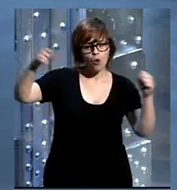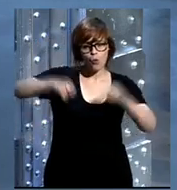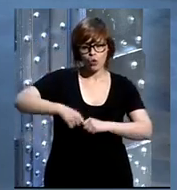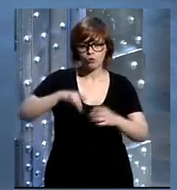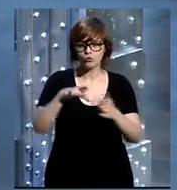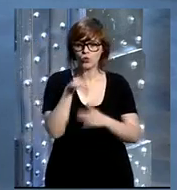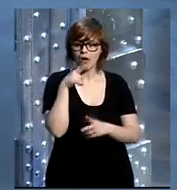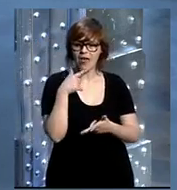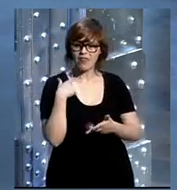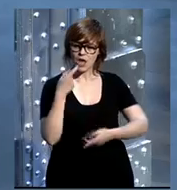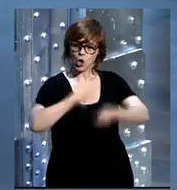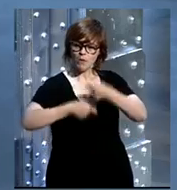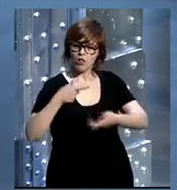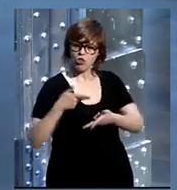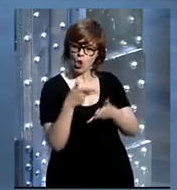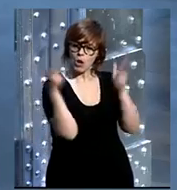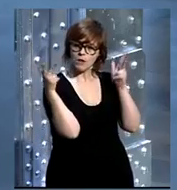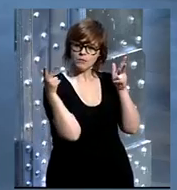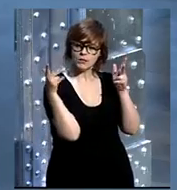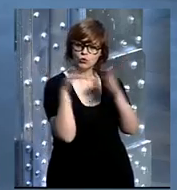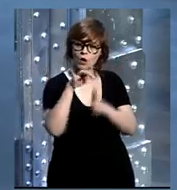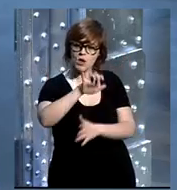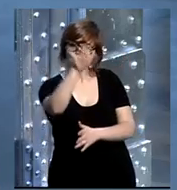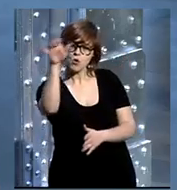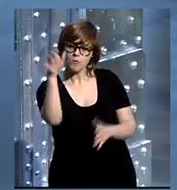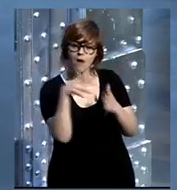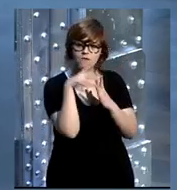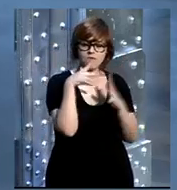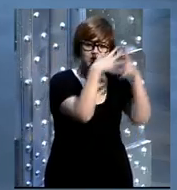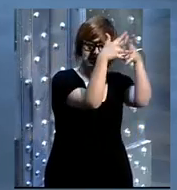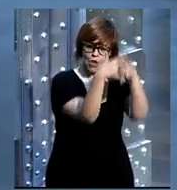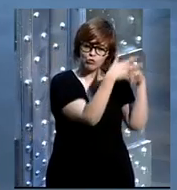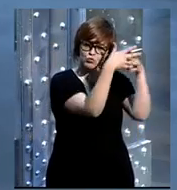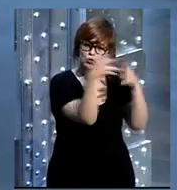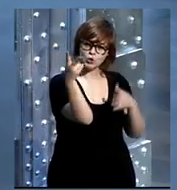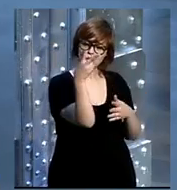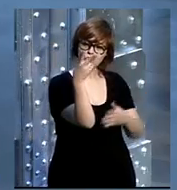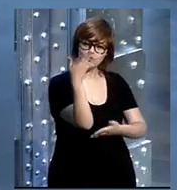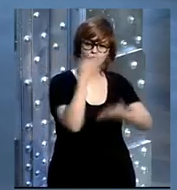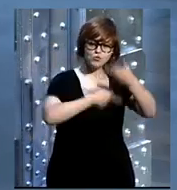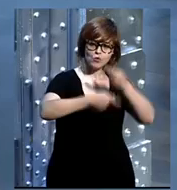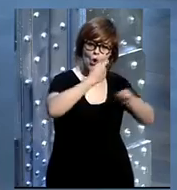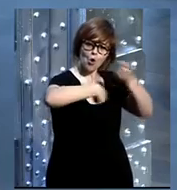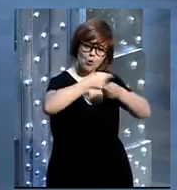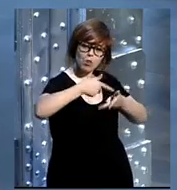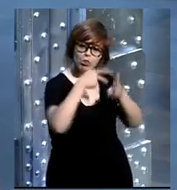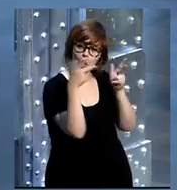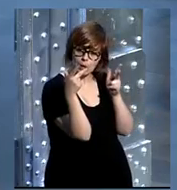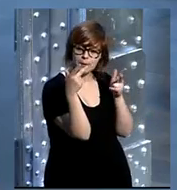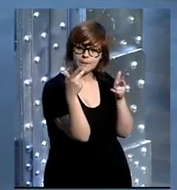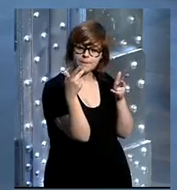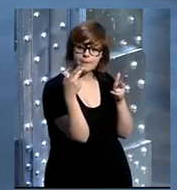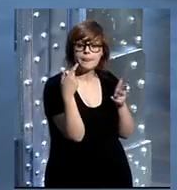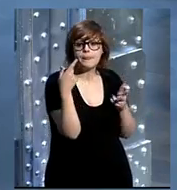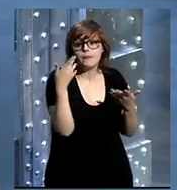libre comercio entre Europa y Estados Unidos, y desde luego temas como este, en todo lo que